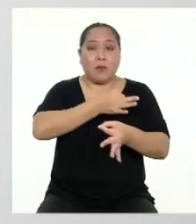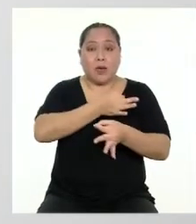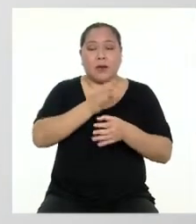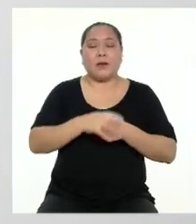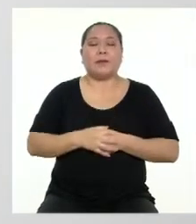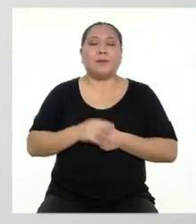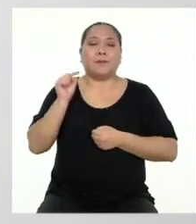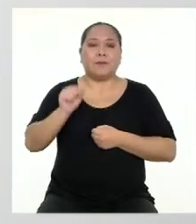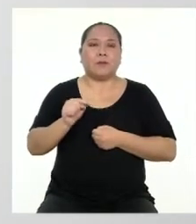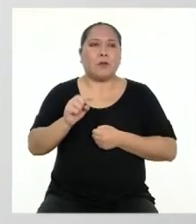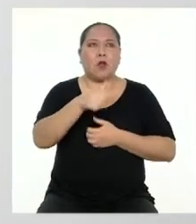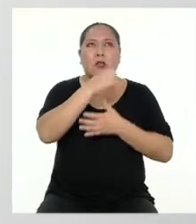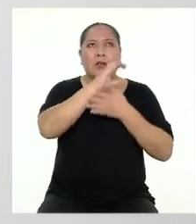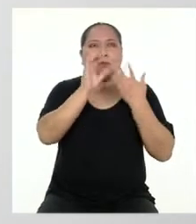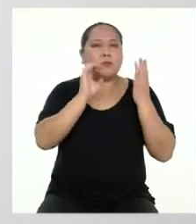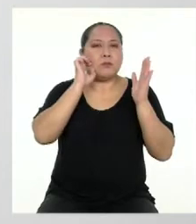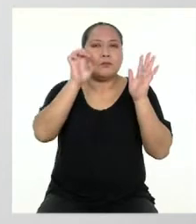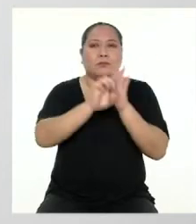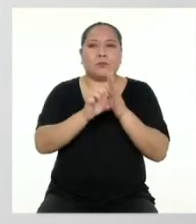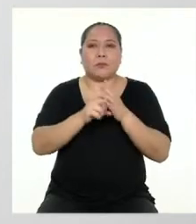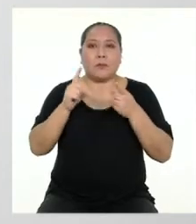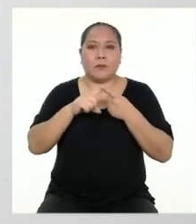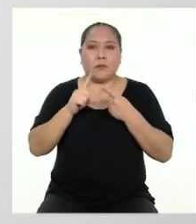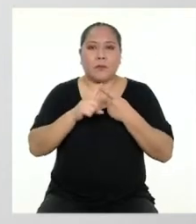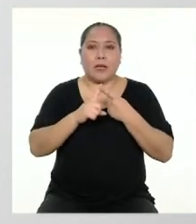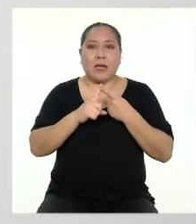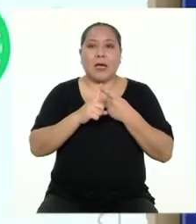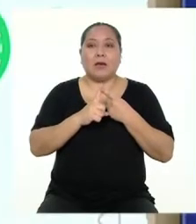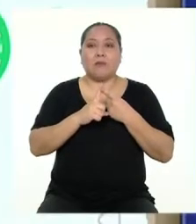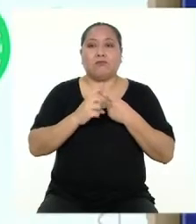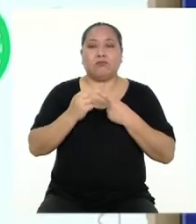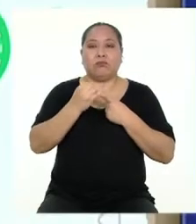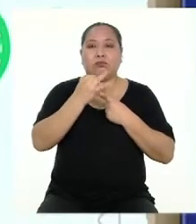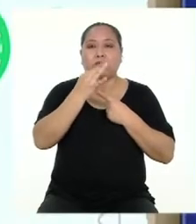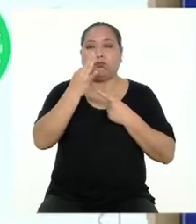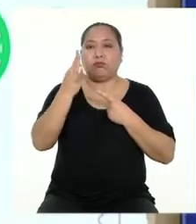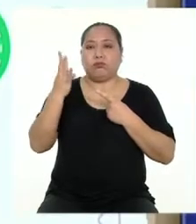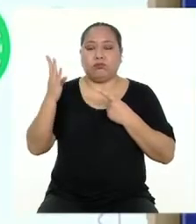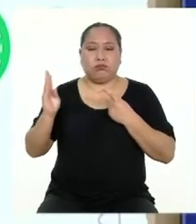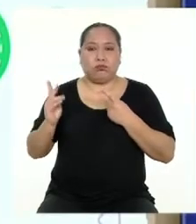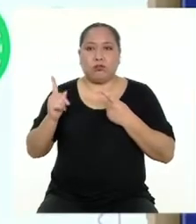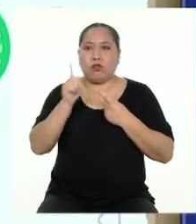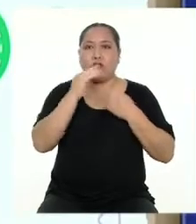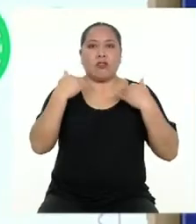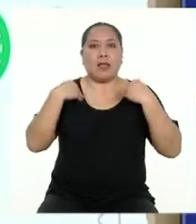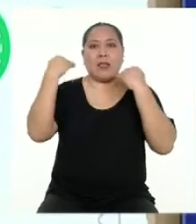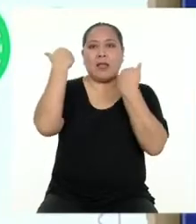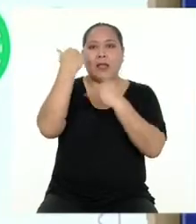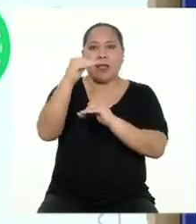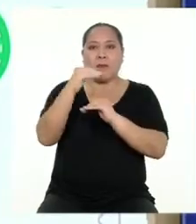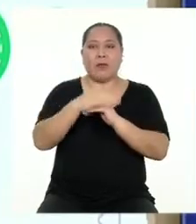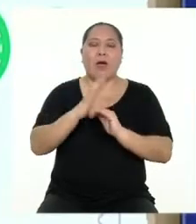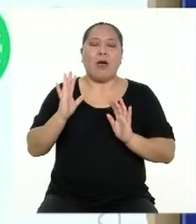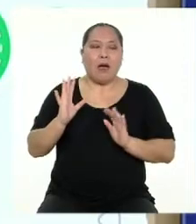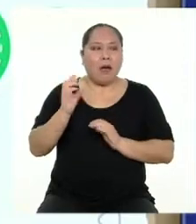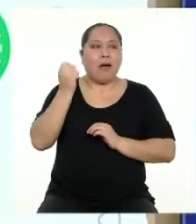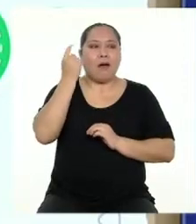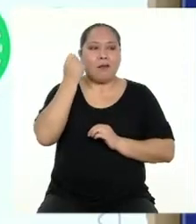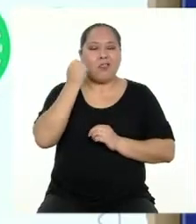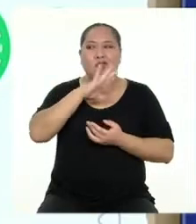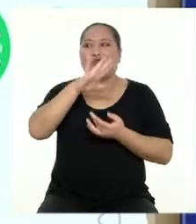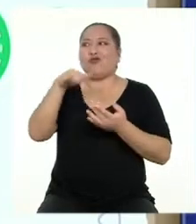otras características como que son ilimitadas en número. Ah, ya entiendo. Estamos hablando de todas